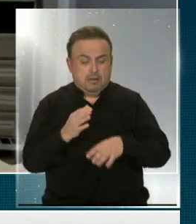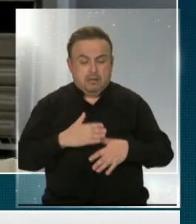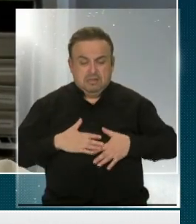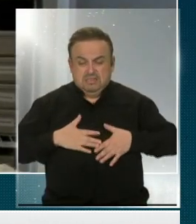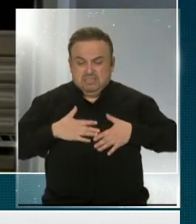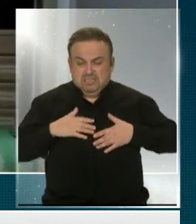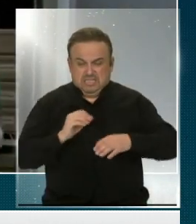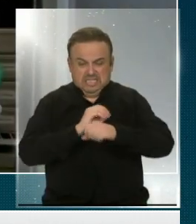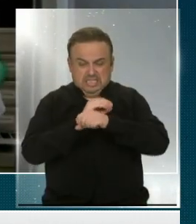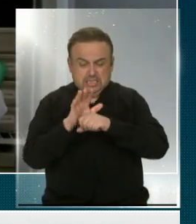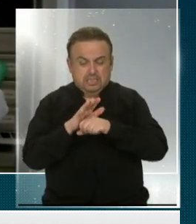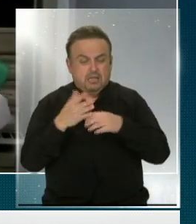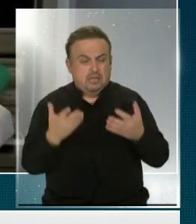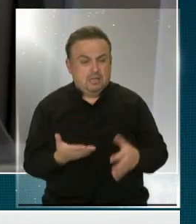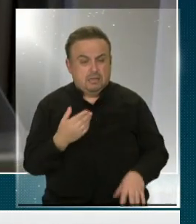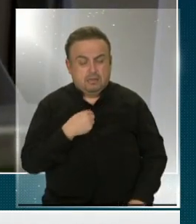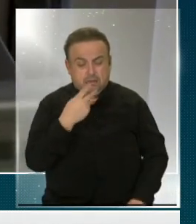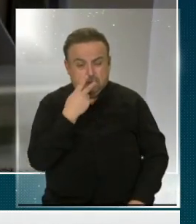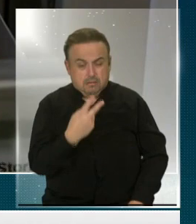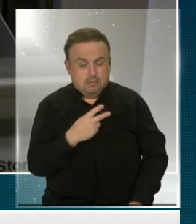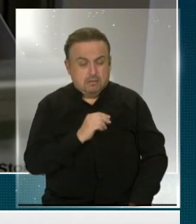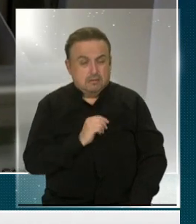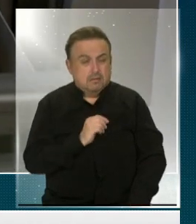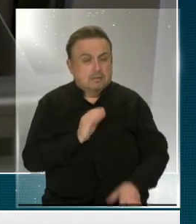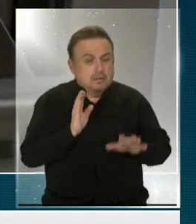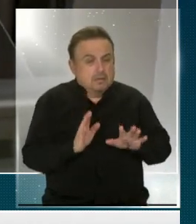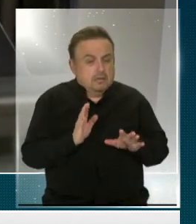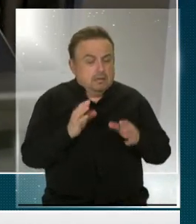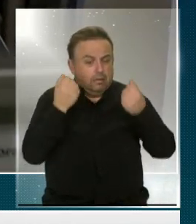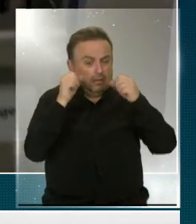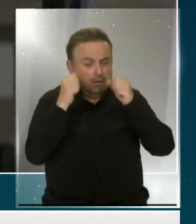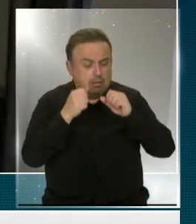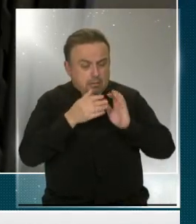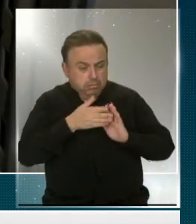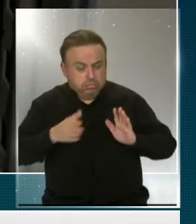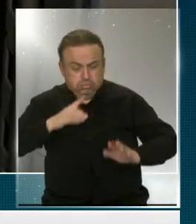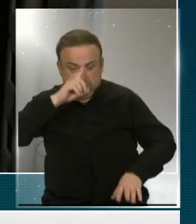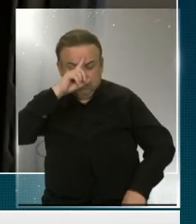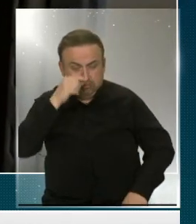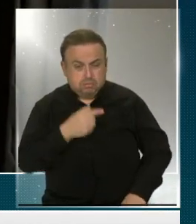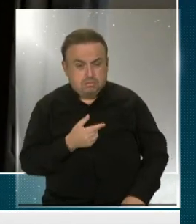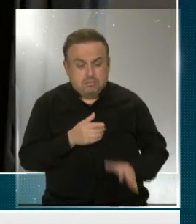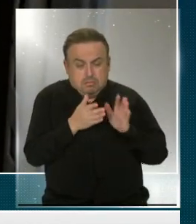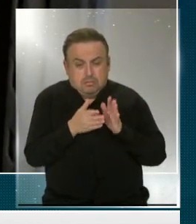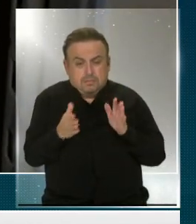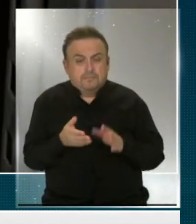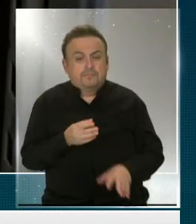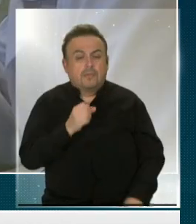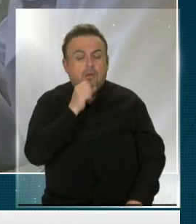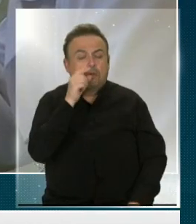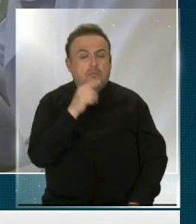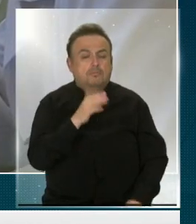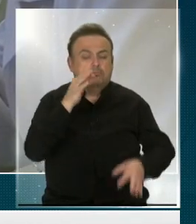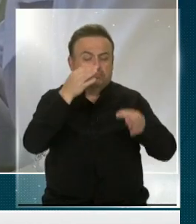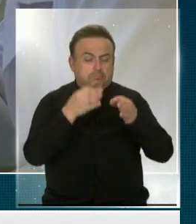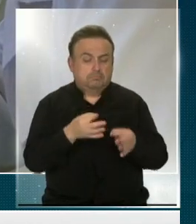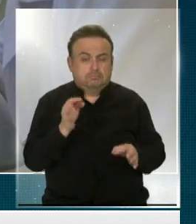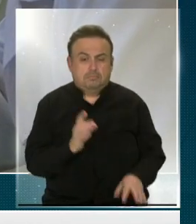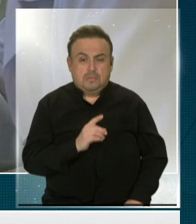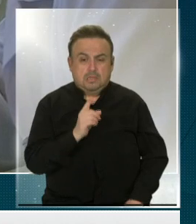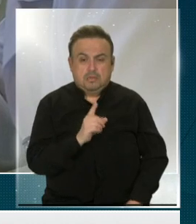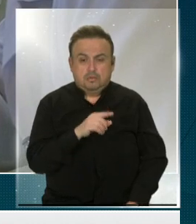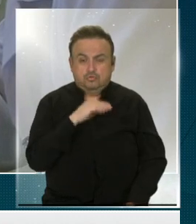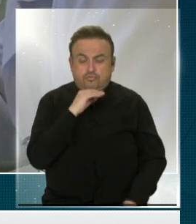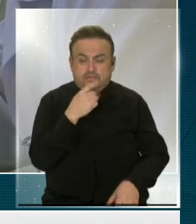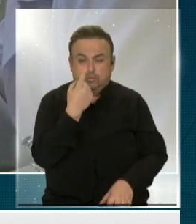19 vamos a ver finalmente en los ensayos clínicos cuán efectiva solo basta